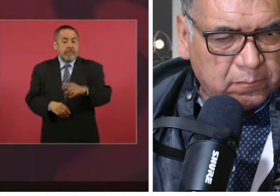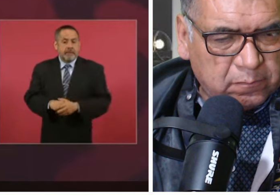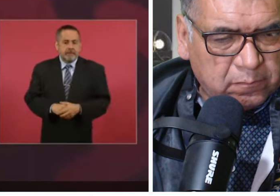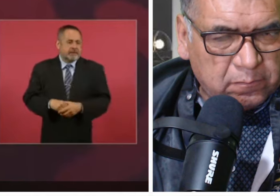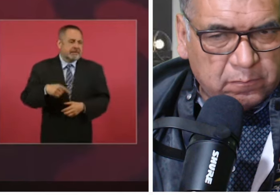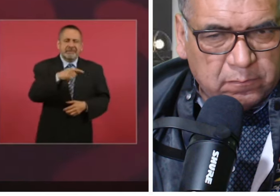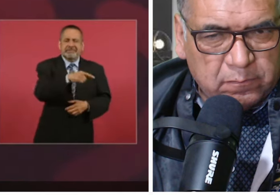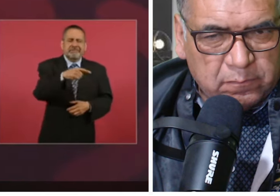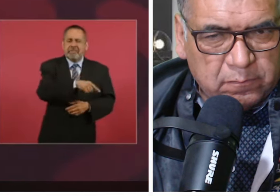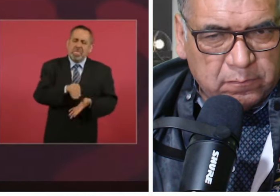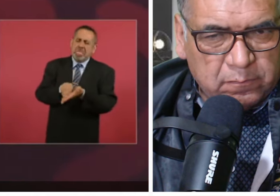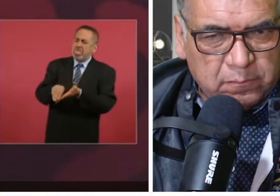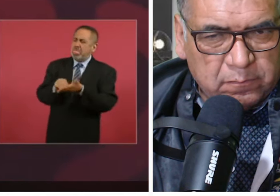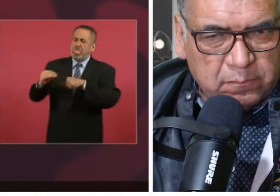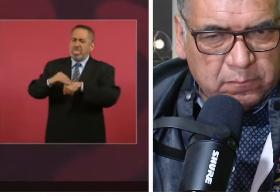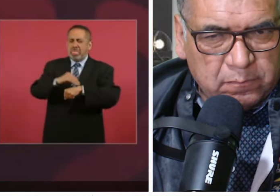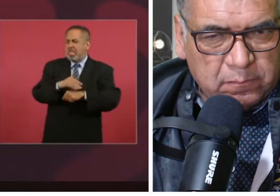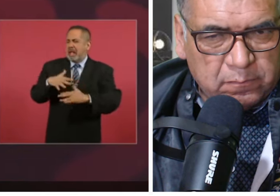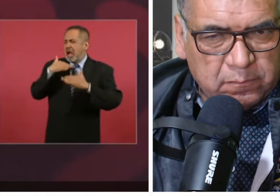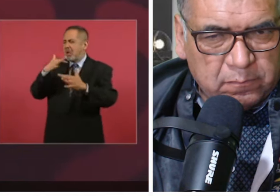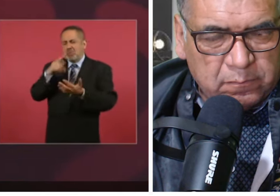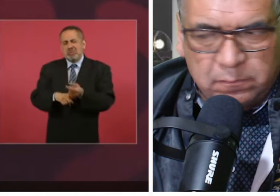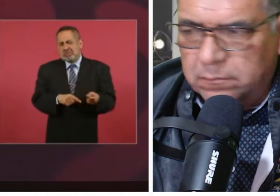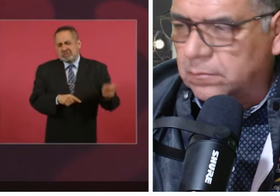calumniador, corrupto.